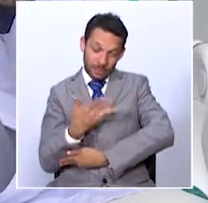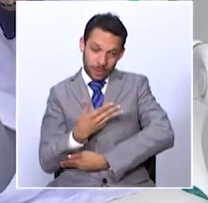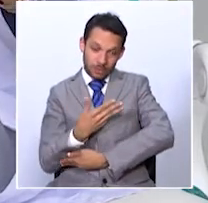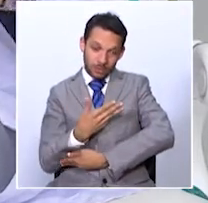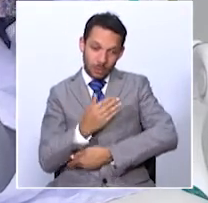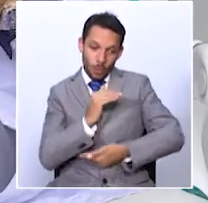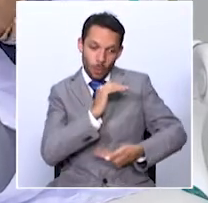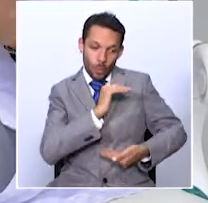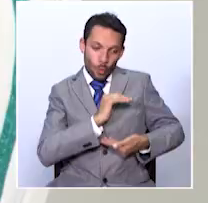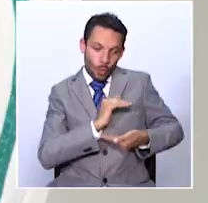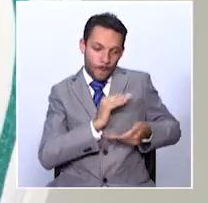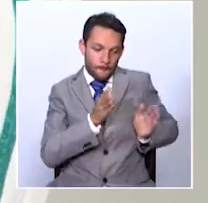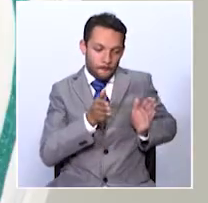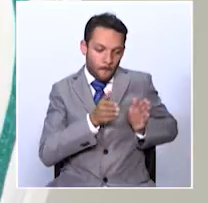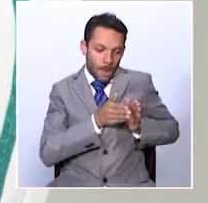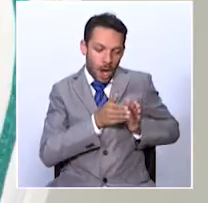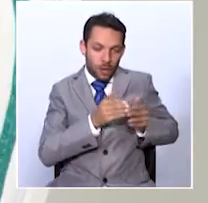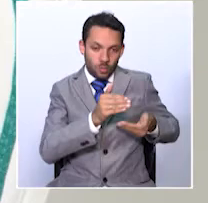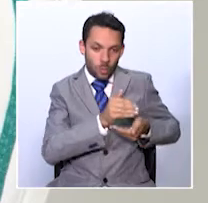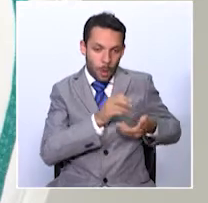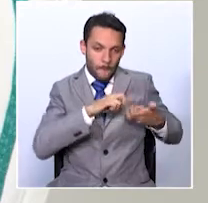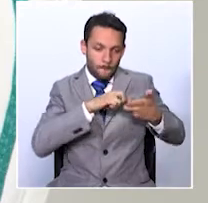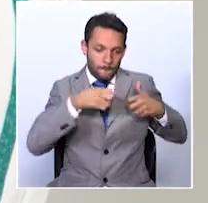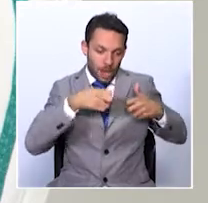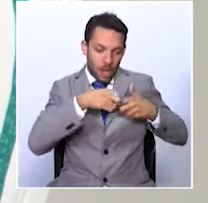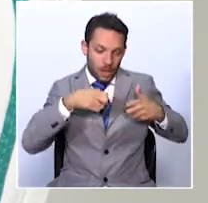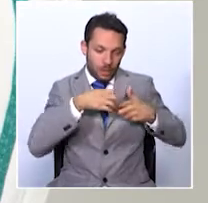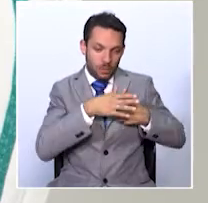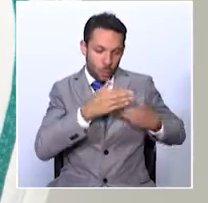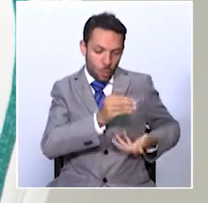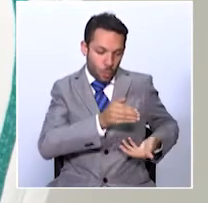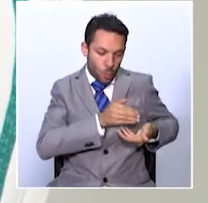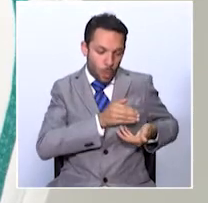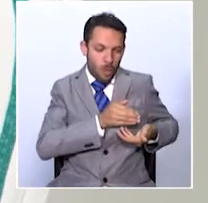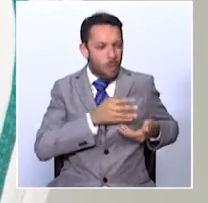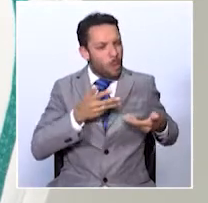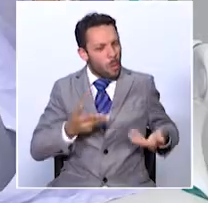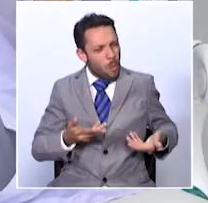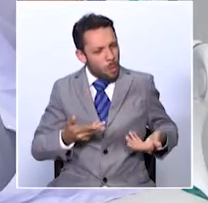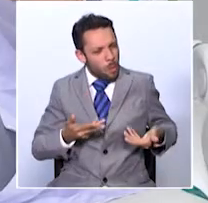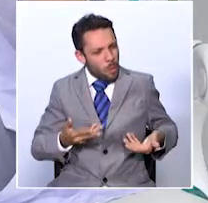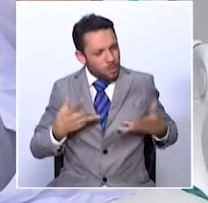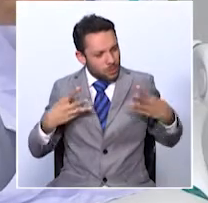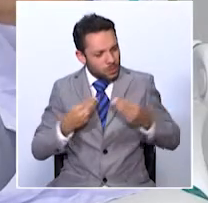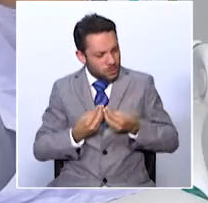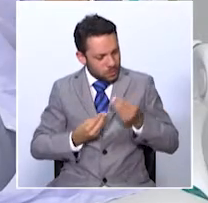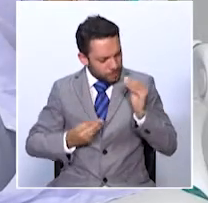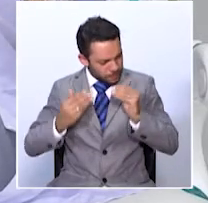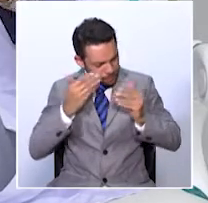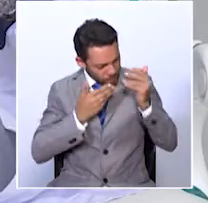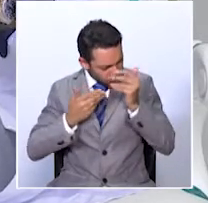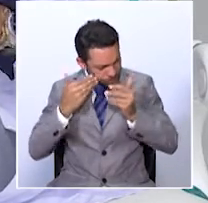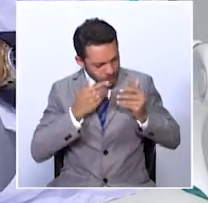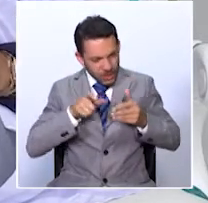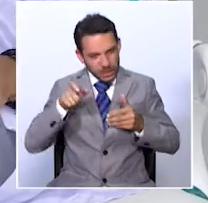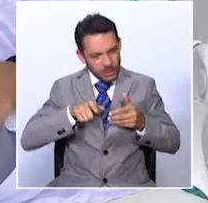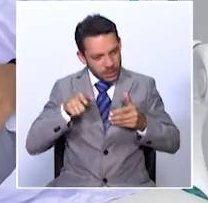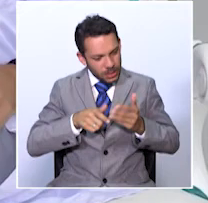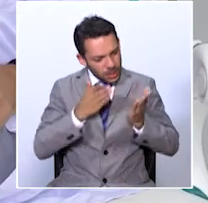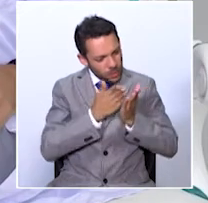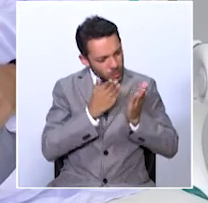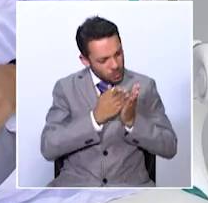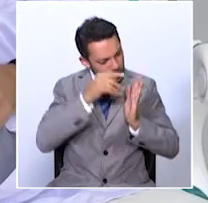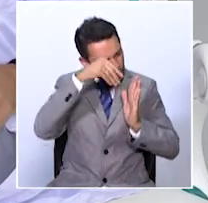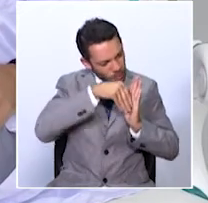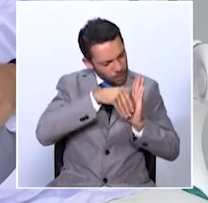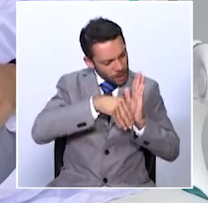lactancia y tienen un tejido redundante allí. ¿Cómo diagnosticar, estudiar y llegar a